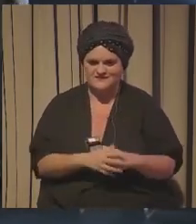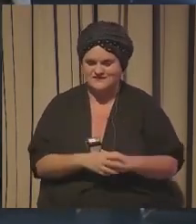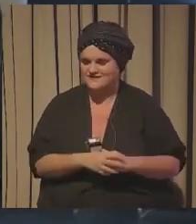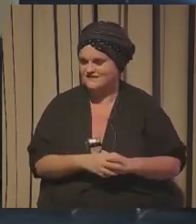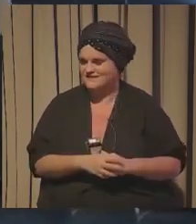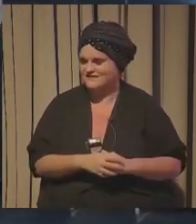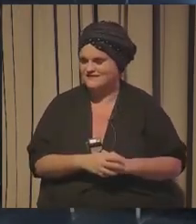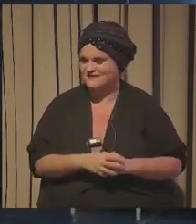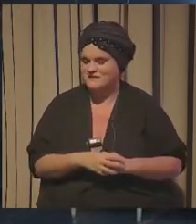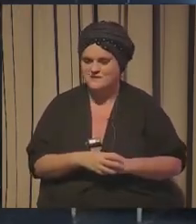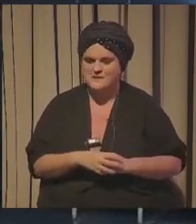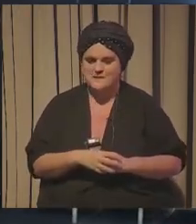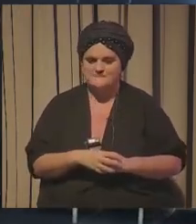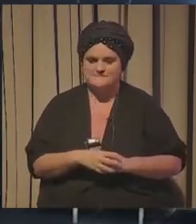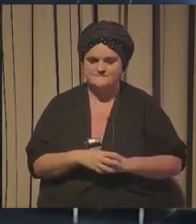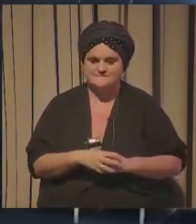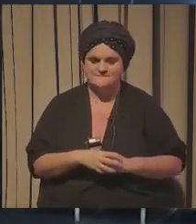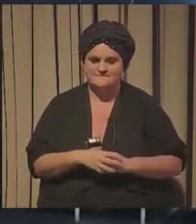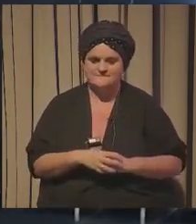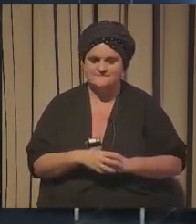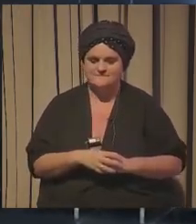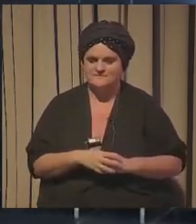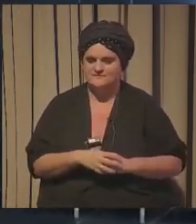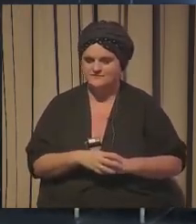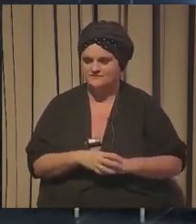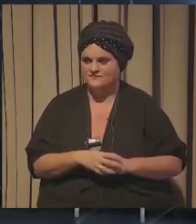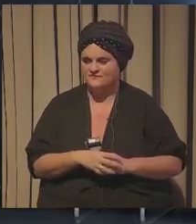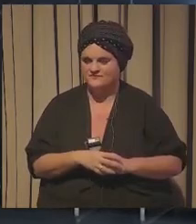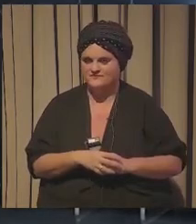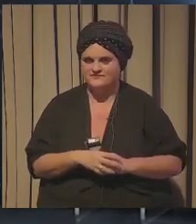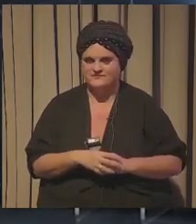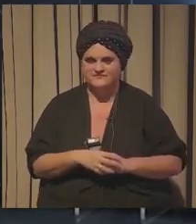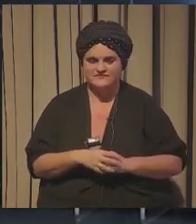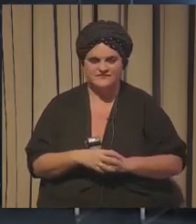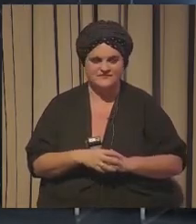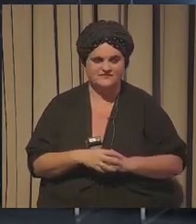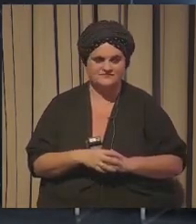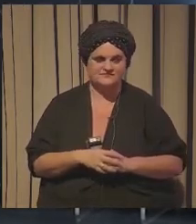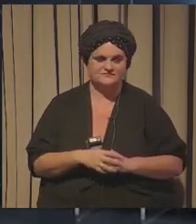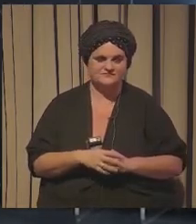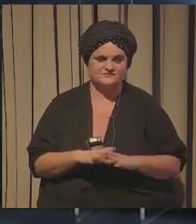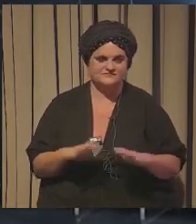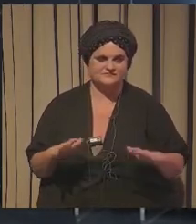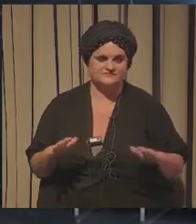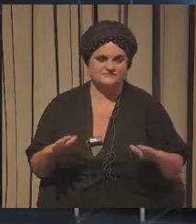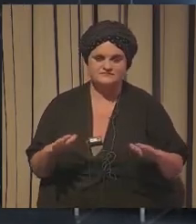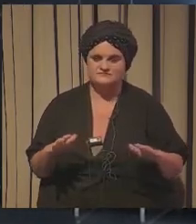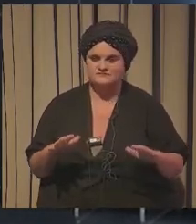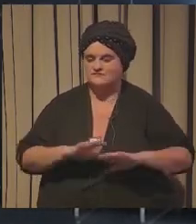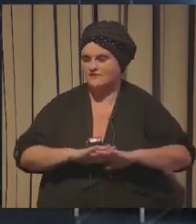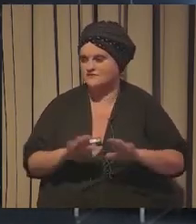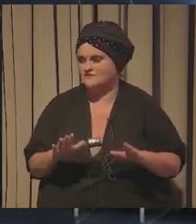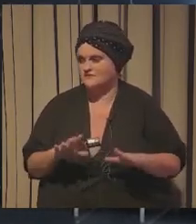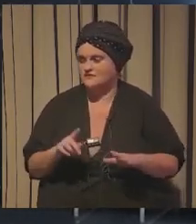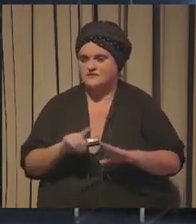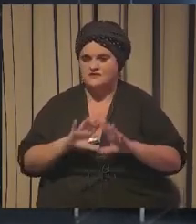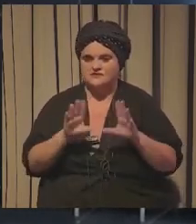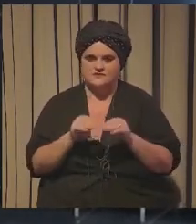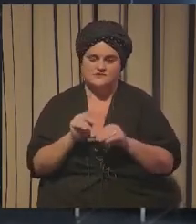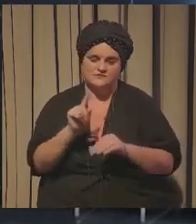early adopters son los que the early crazy, maybe. No, sobre todo sí que, y nada, por cerrar un